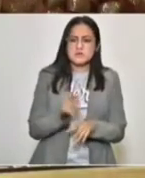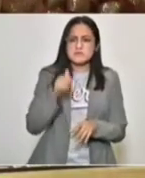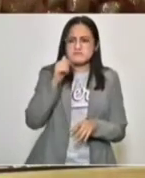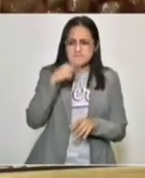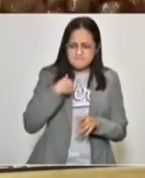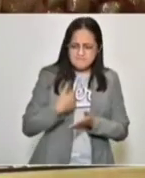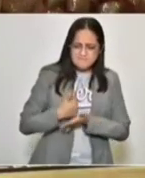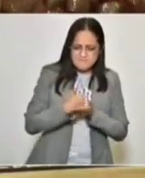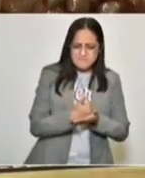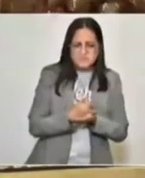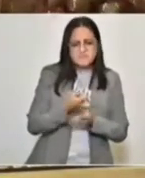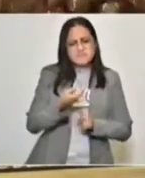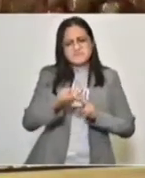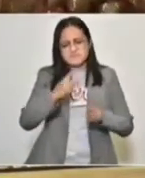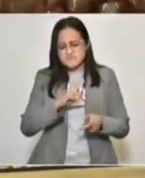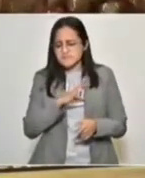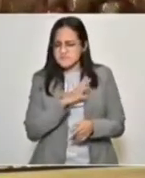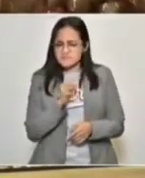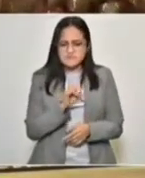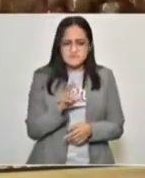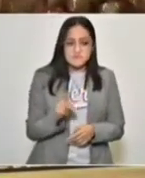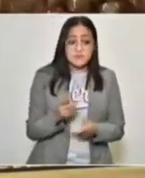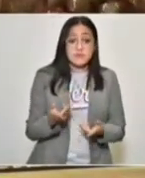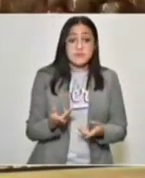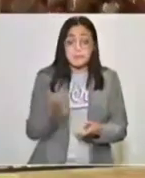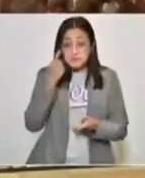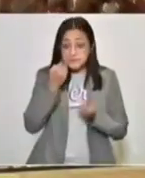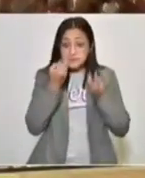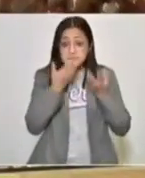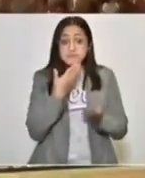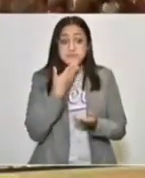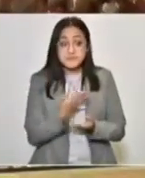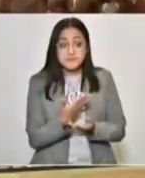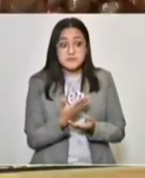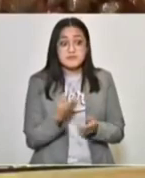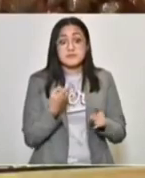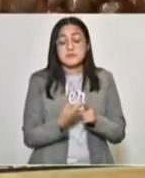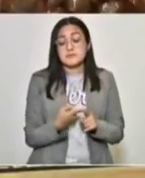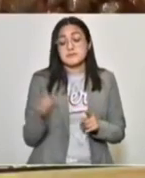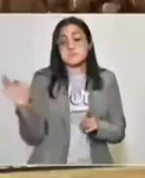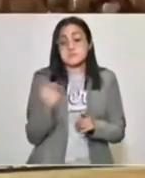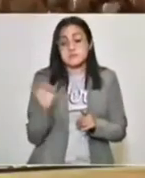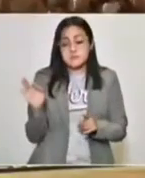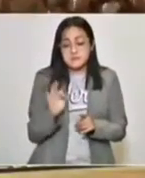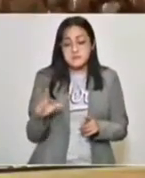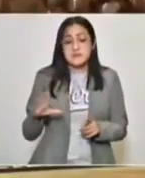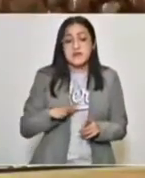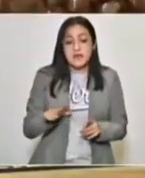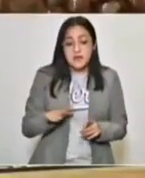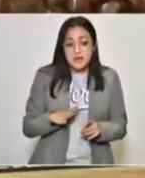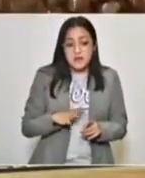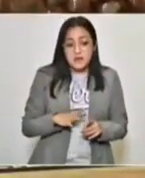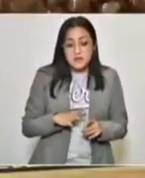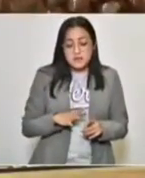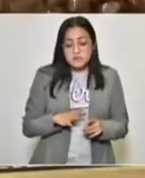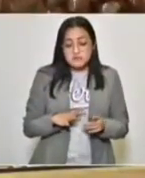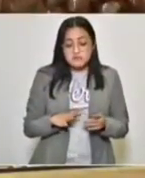reacciones. Y los privilegios no solamente son de aquellos que implican